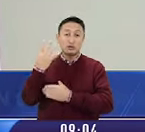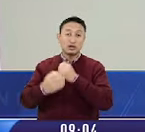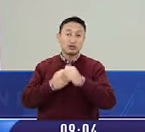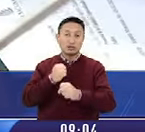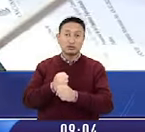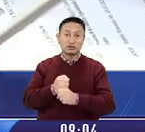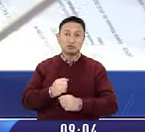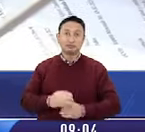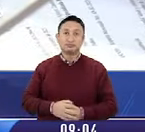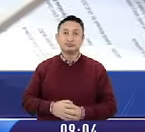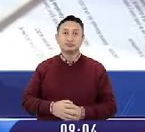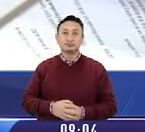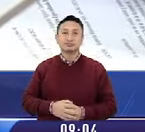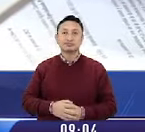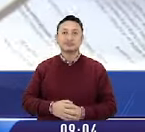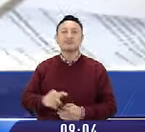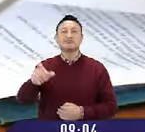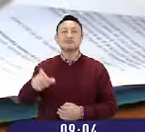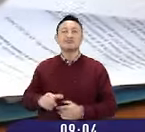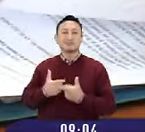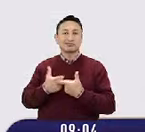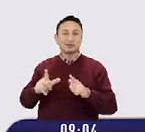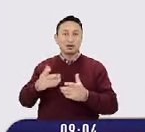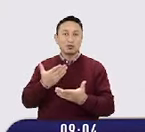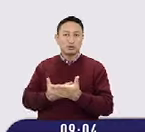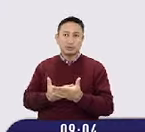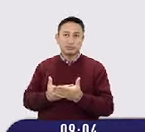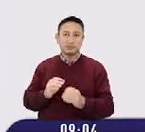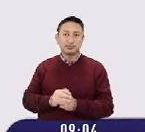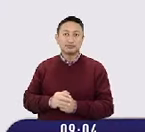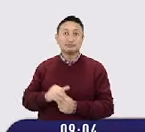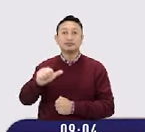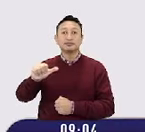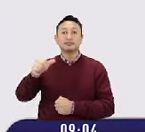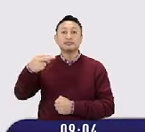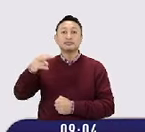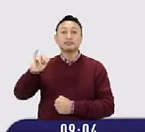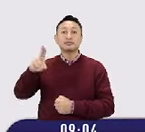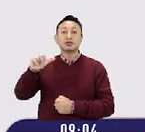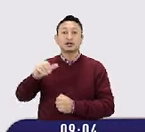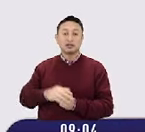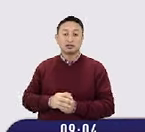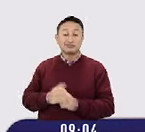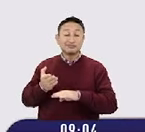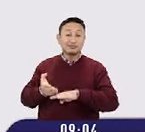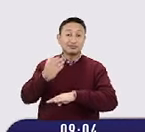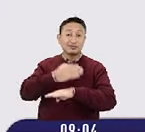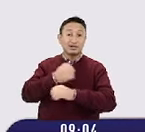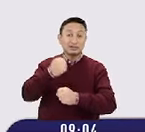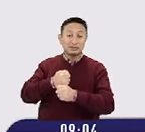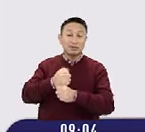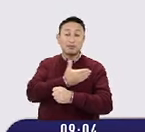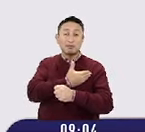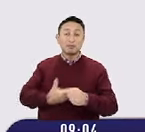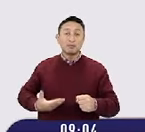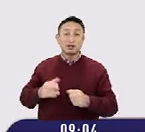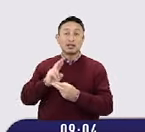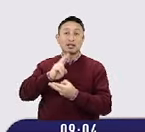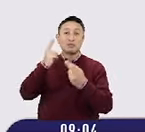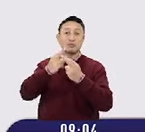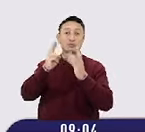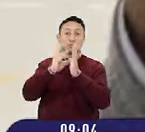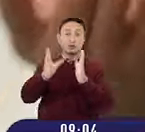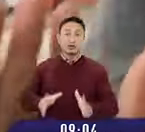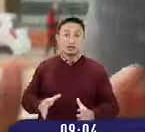4 años. Quien salió bien librada por falta de pruebas es Marcela Guiñaga, quien en esa época se desempeñó como presidenta de la Revolución